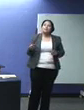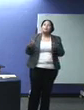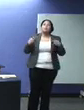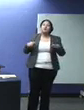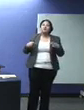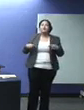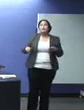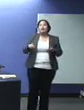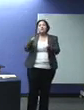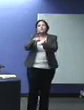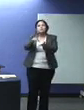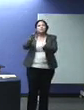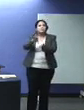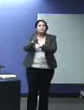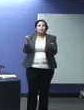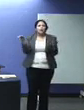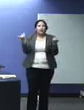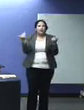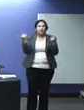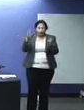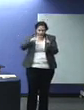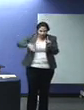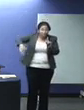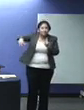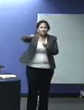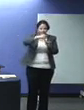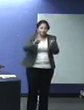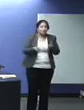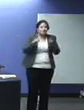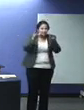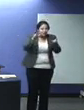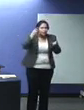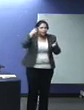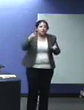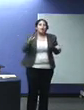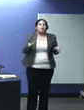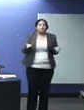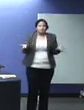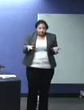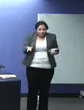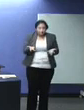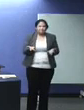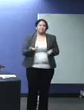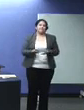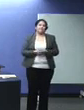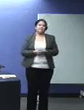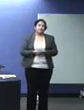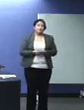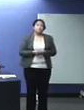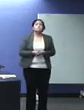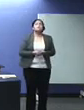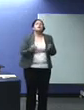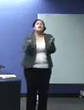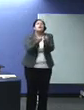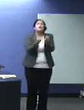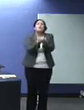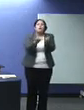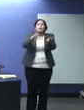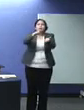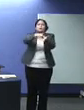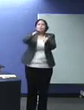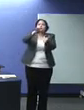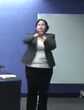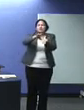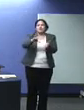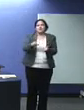que la persona con discapacidad no se quede sentado sin hacer nada. Las posturas de investigación hacia la discapacidad, otra vez acompasado con la